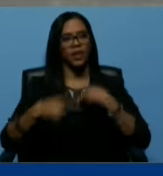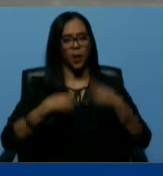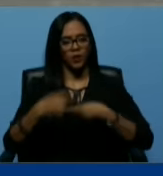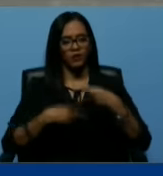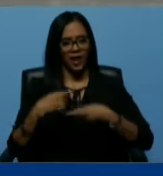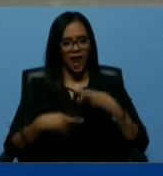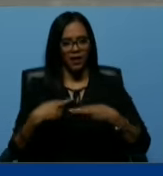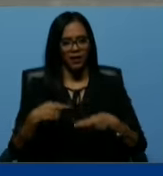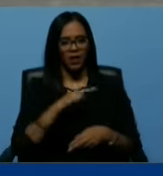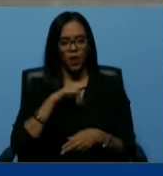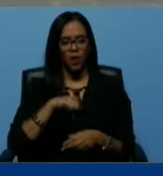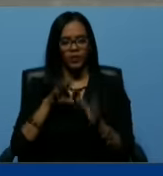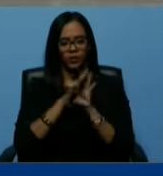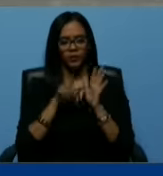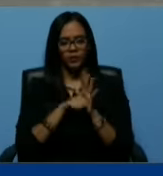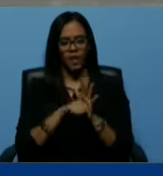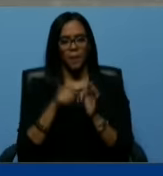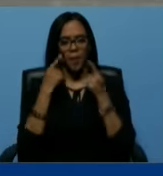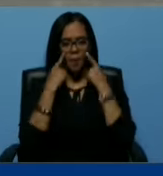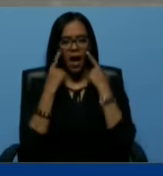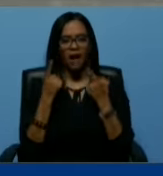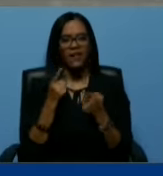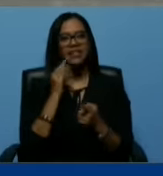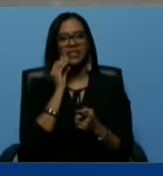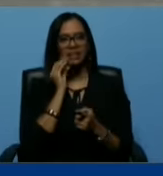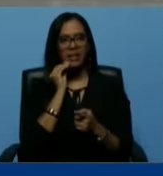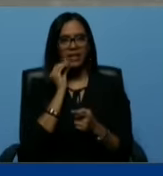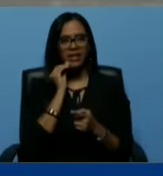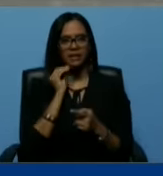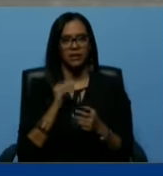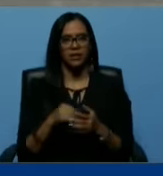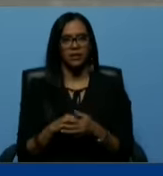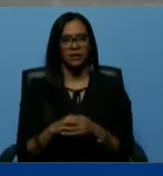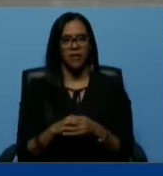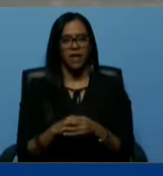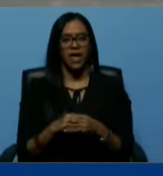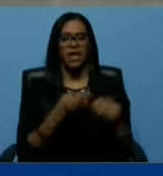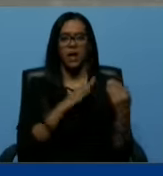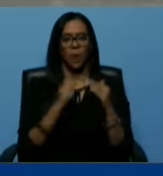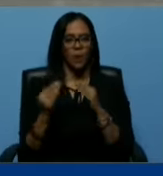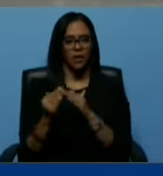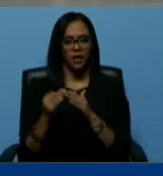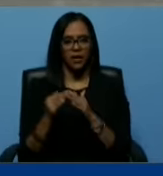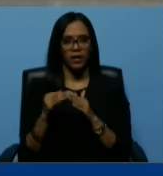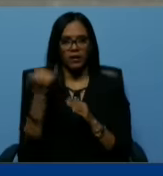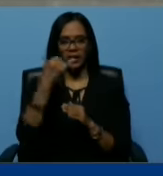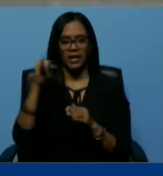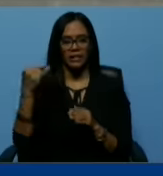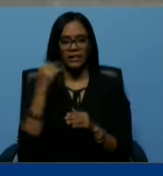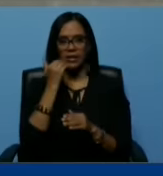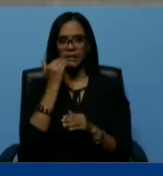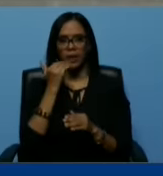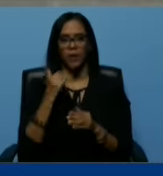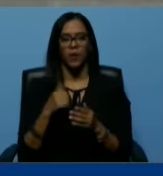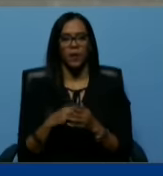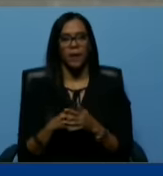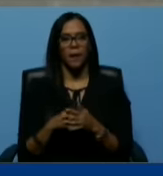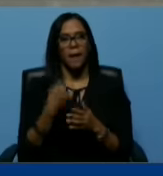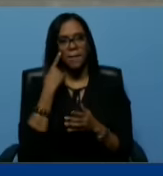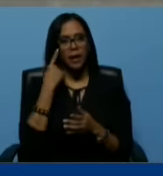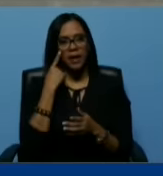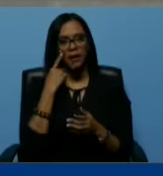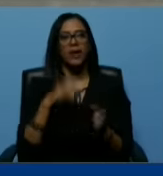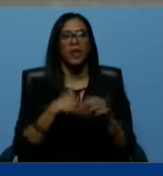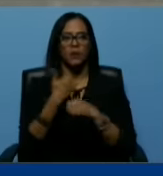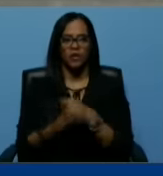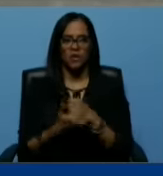revolucionario de nuestra Constitución. Vamos a ver esta experiencia en la comunidad de Ezequiel Zamora para ver el